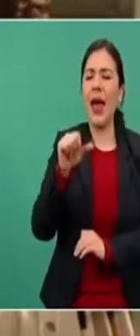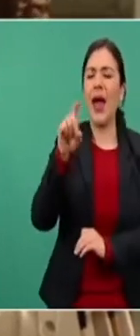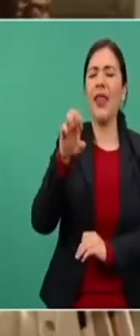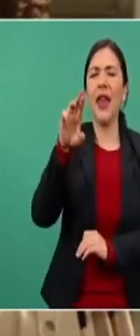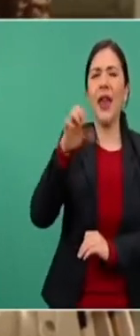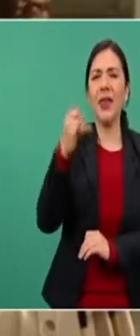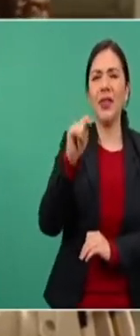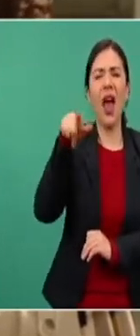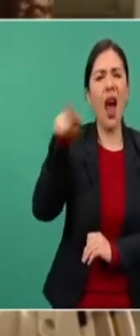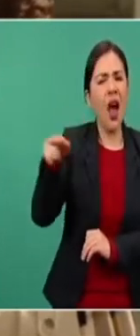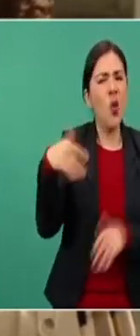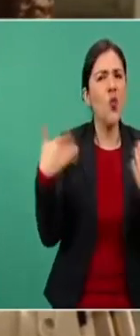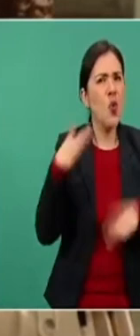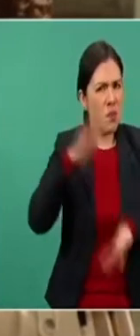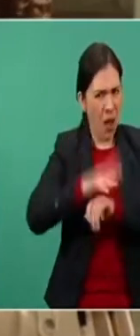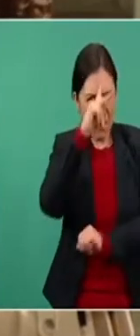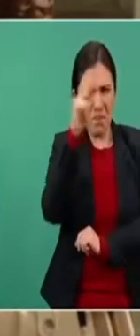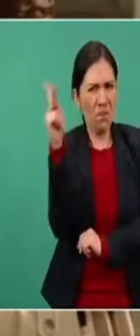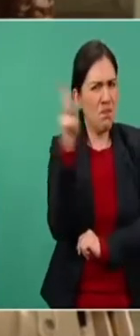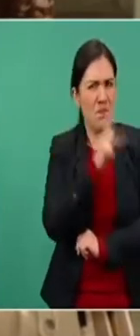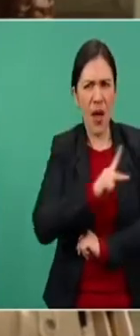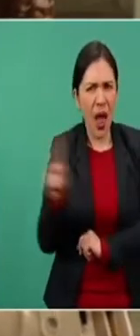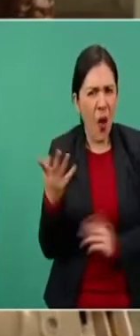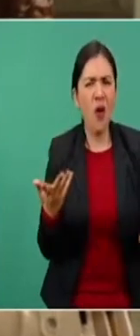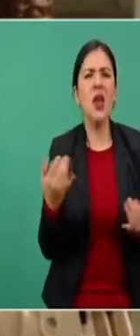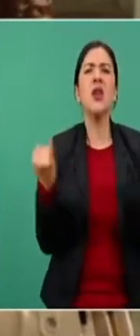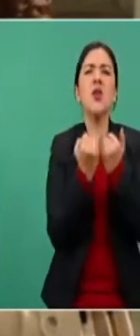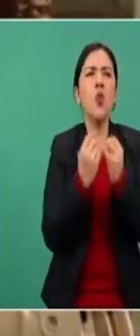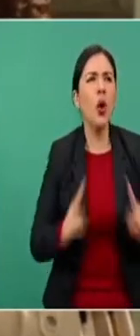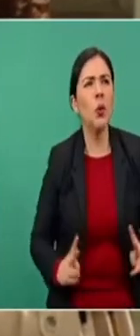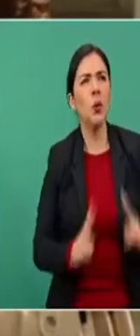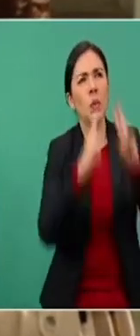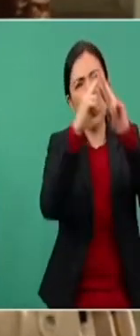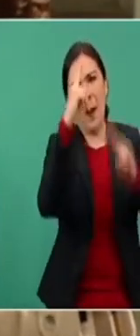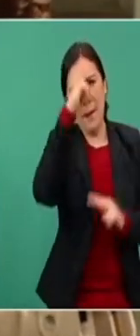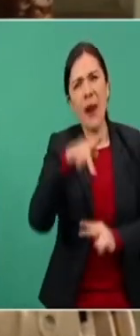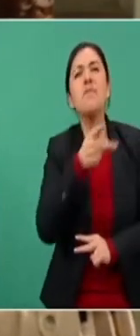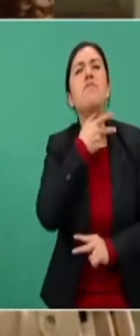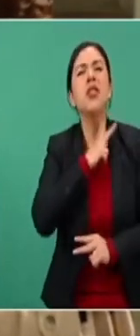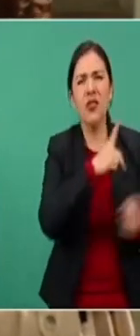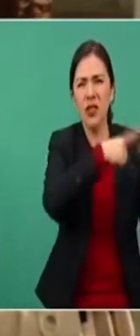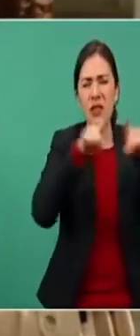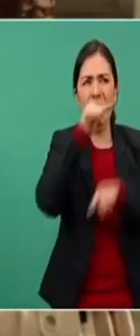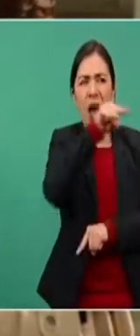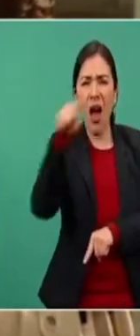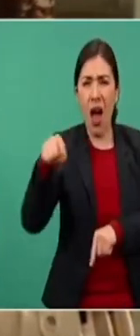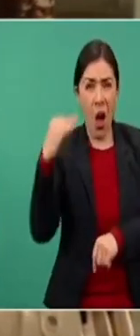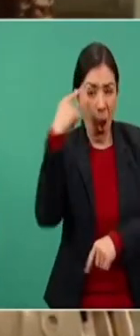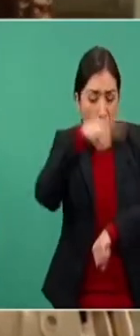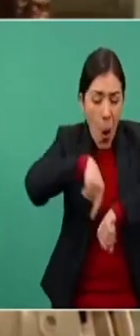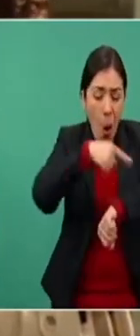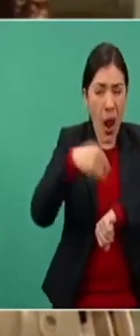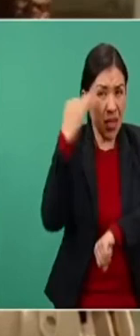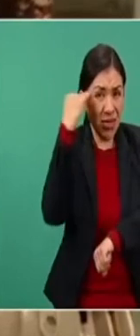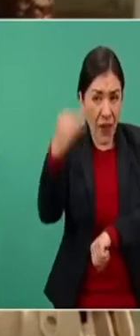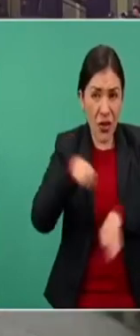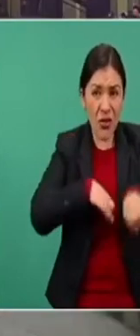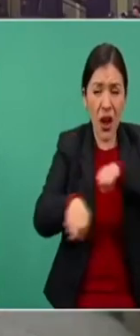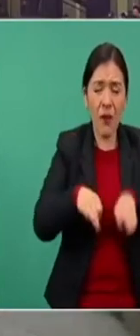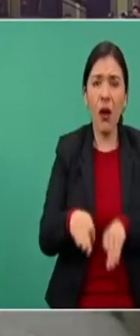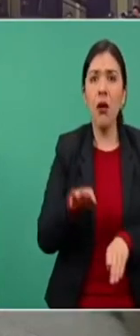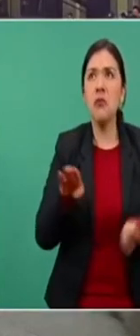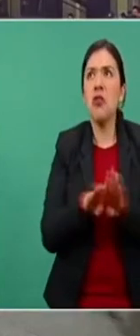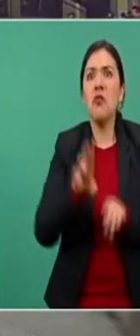presentan los peores casos, pero también en plataformas y en otros lugares donde hay jornadas laborales de hasta 32